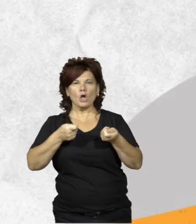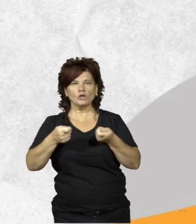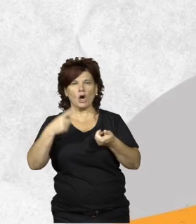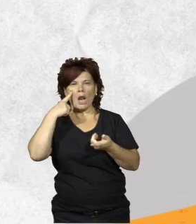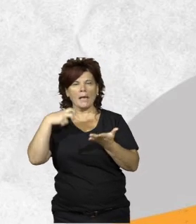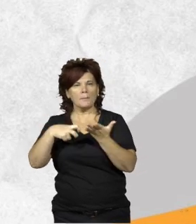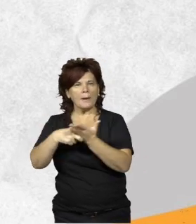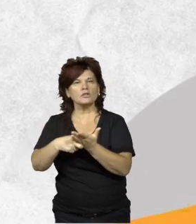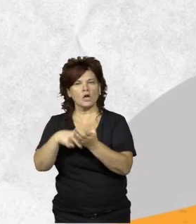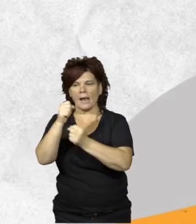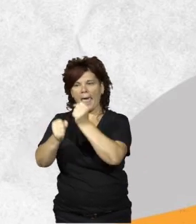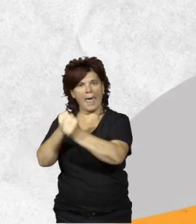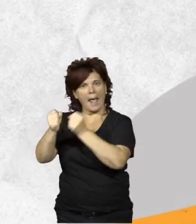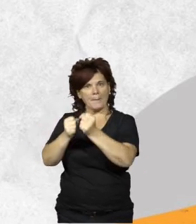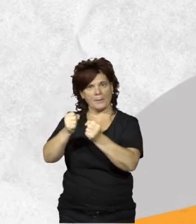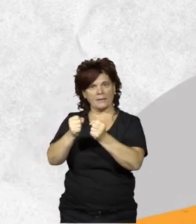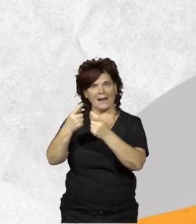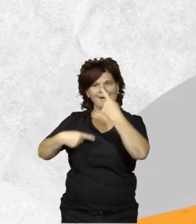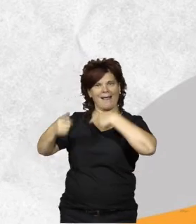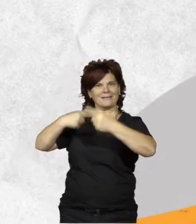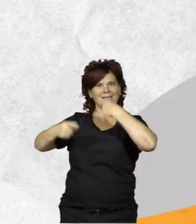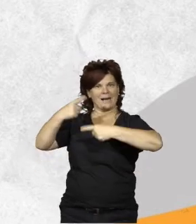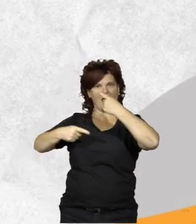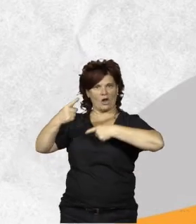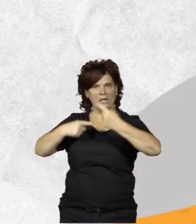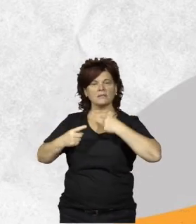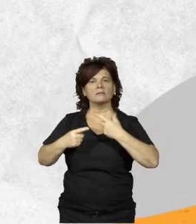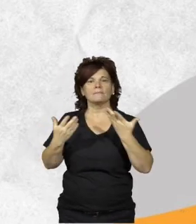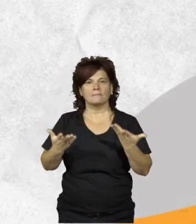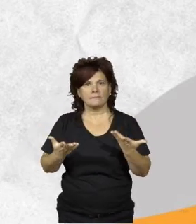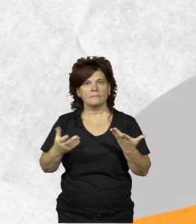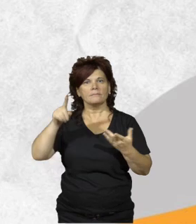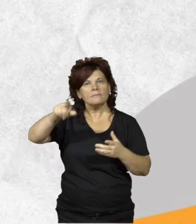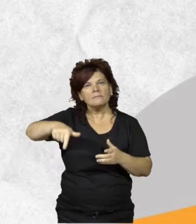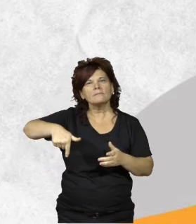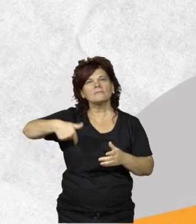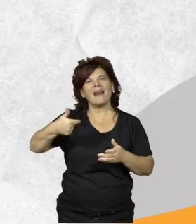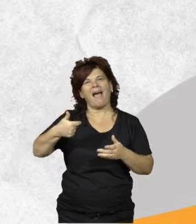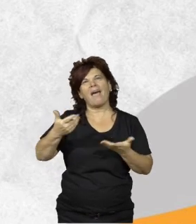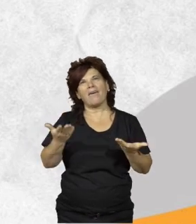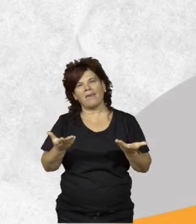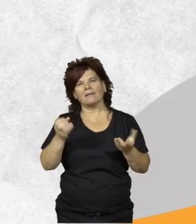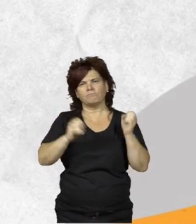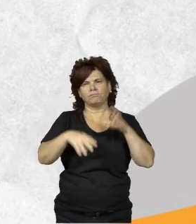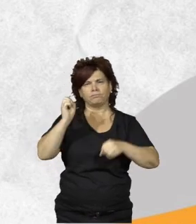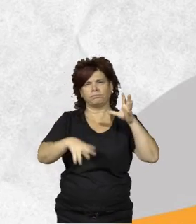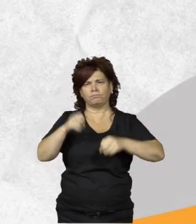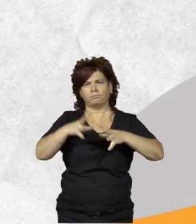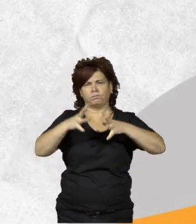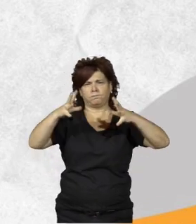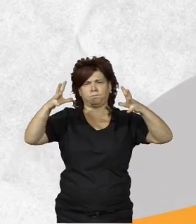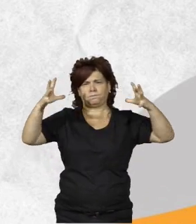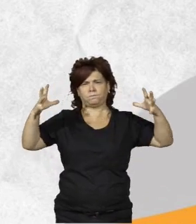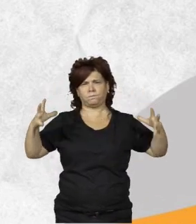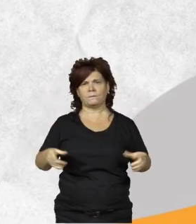inspecciones en empresas recicladoras y operadoras. ¿Por qué? Bueno, porque generalmente son las que generan mayor cantidad de residuos y el